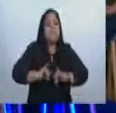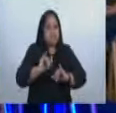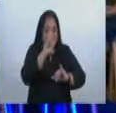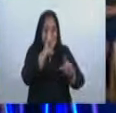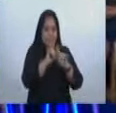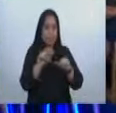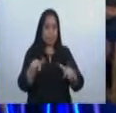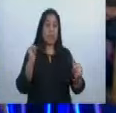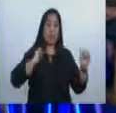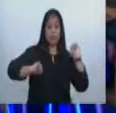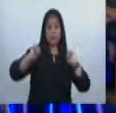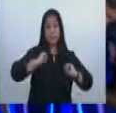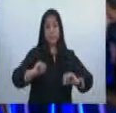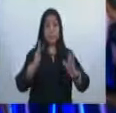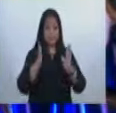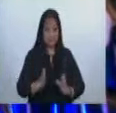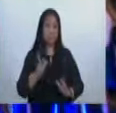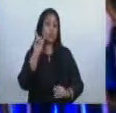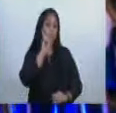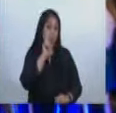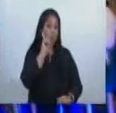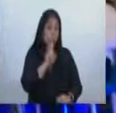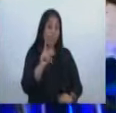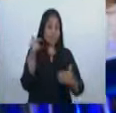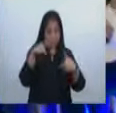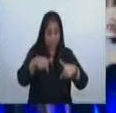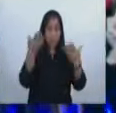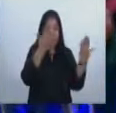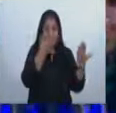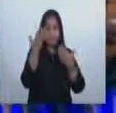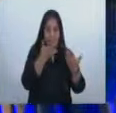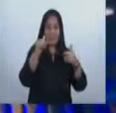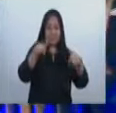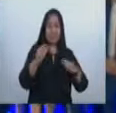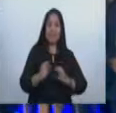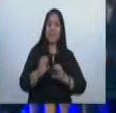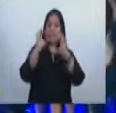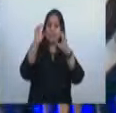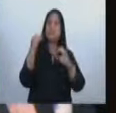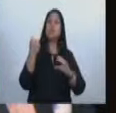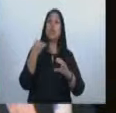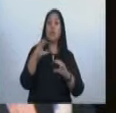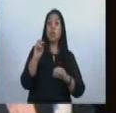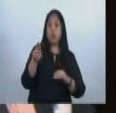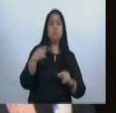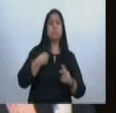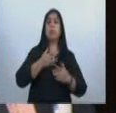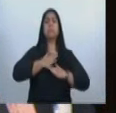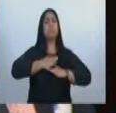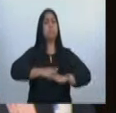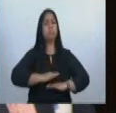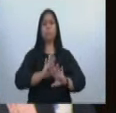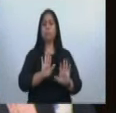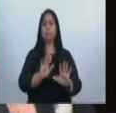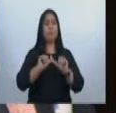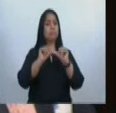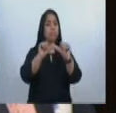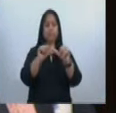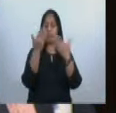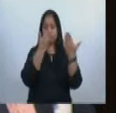los artistas los jóvenes artistas que están estudiando en el edificio de correos pueden estar tranquilos van a seguir